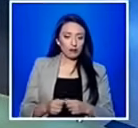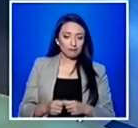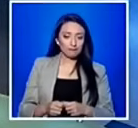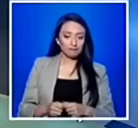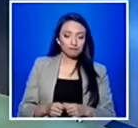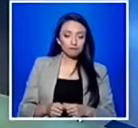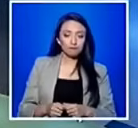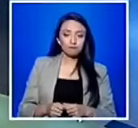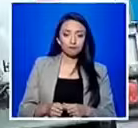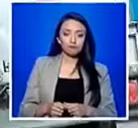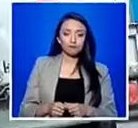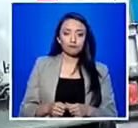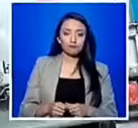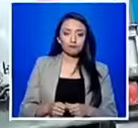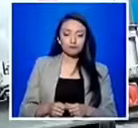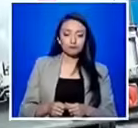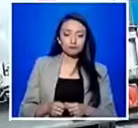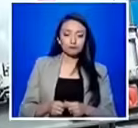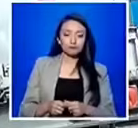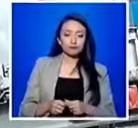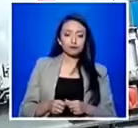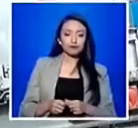ocurrió.